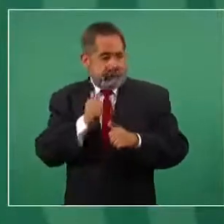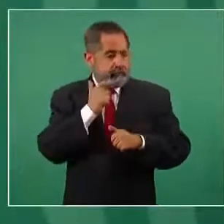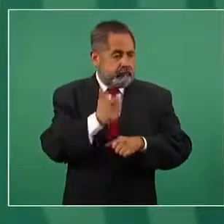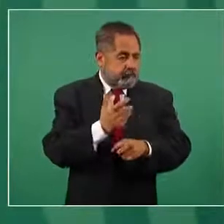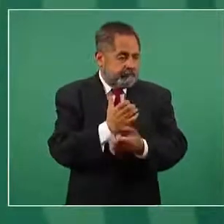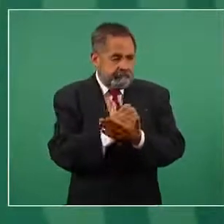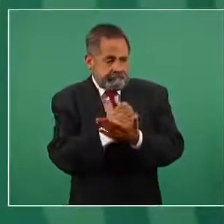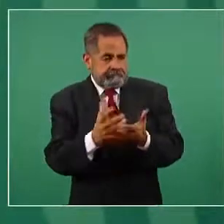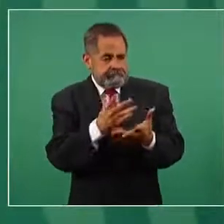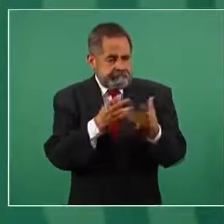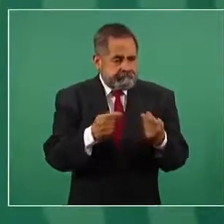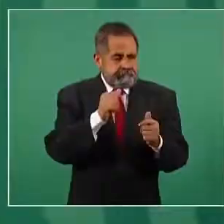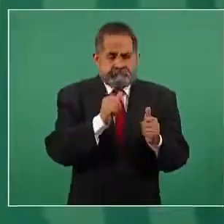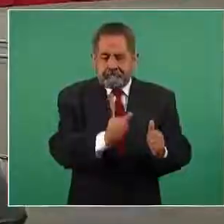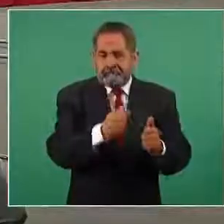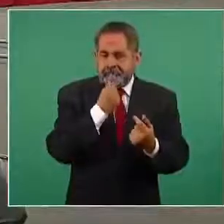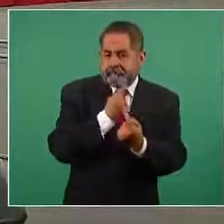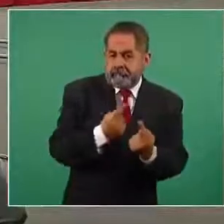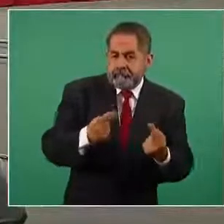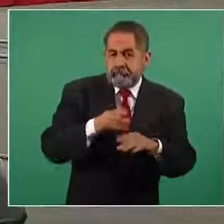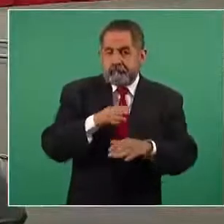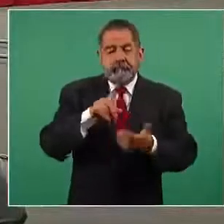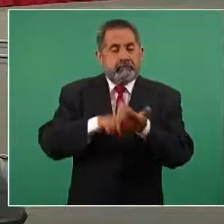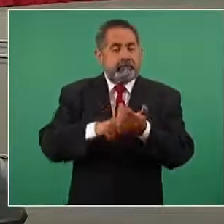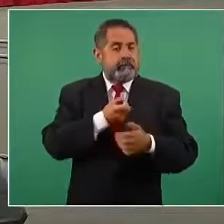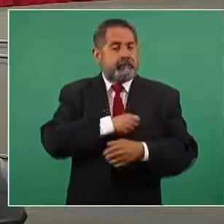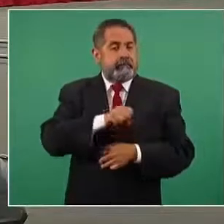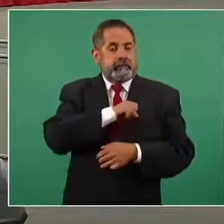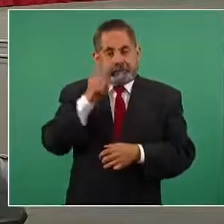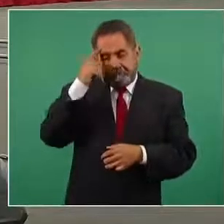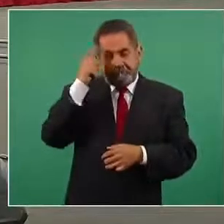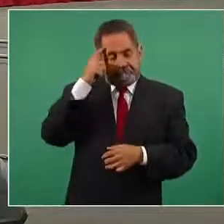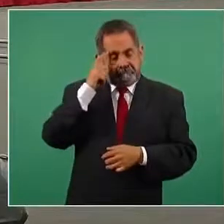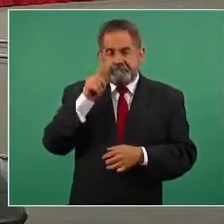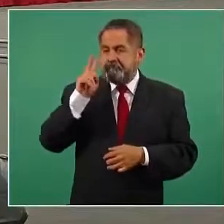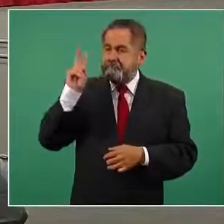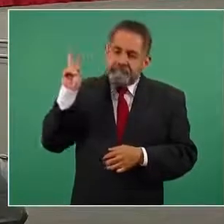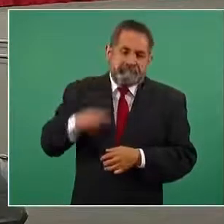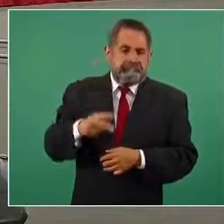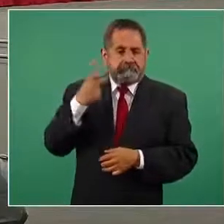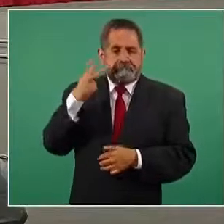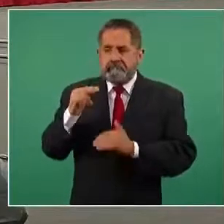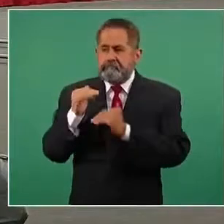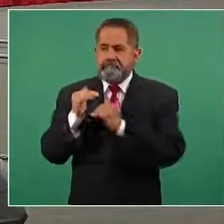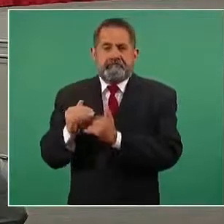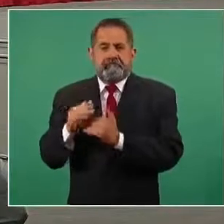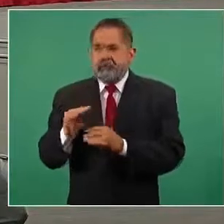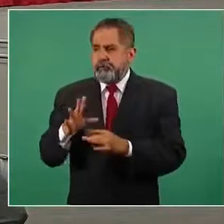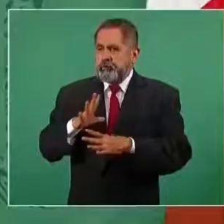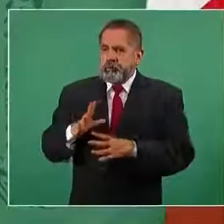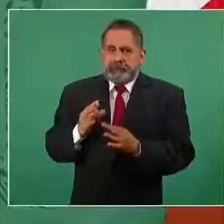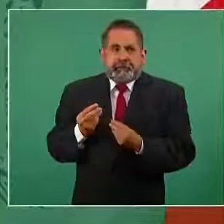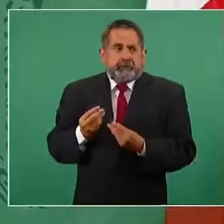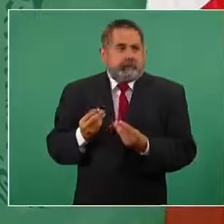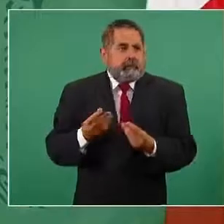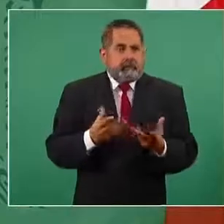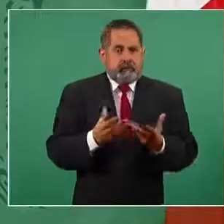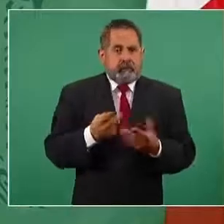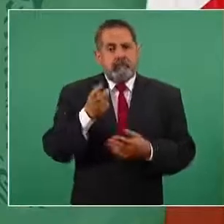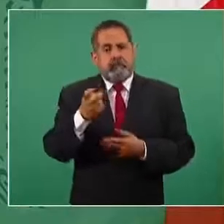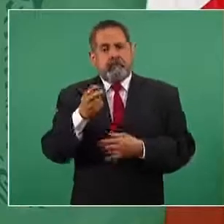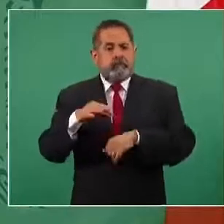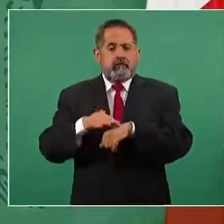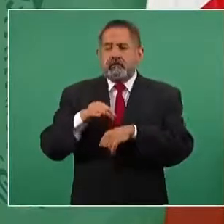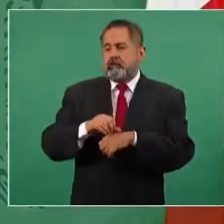o de rehabilitación los problemas de salud mental son limitados. Han sido limitados por mucho, mucho tiempo. Es por eso que el doctor Alcocer, desde